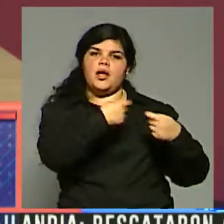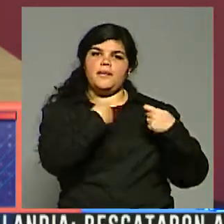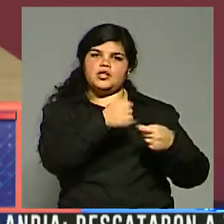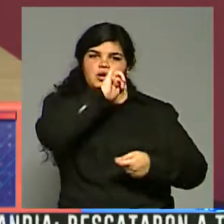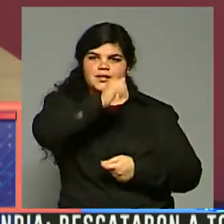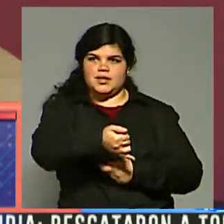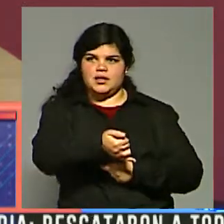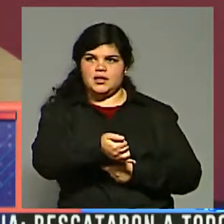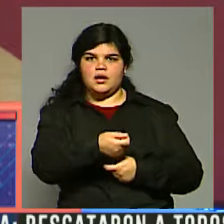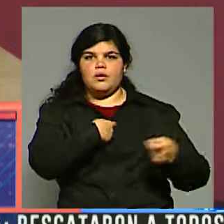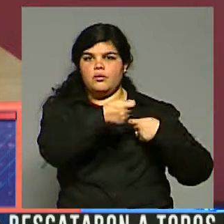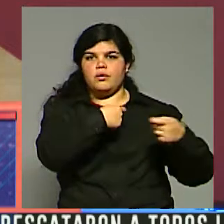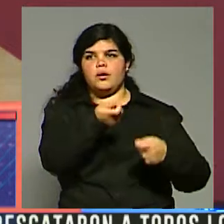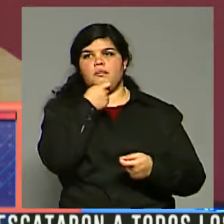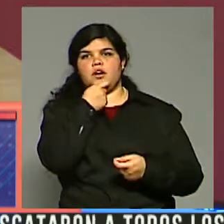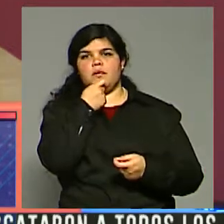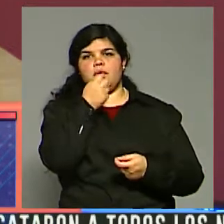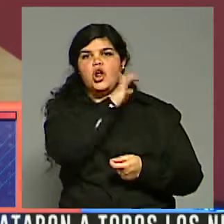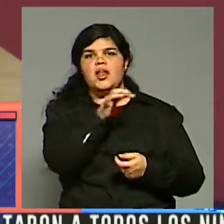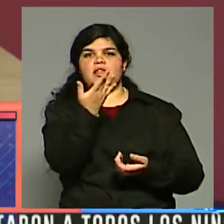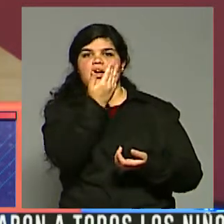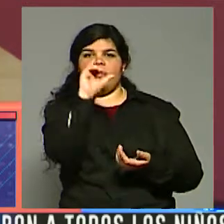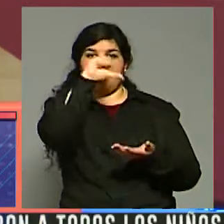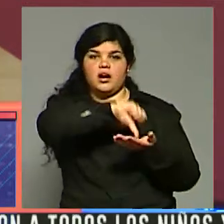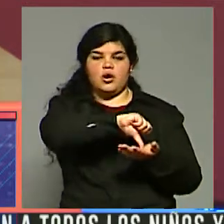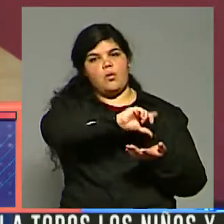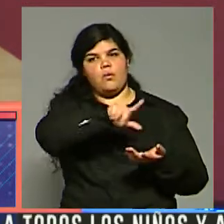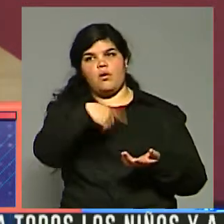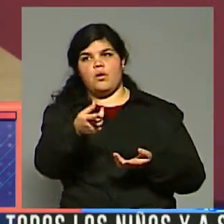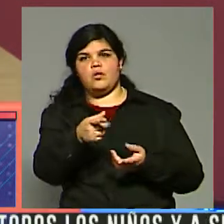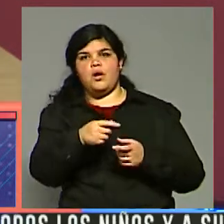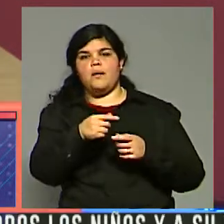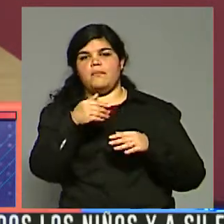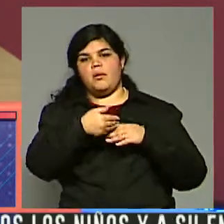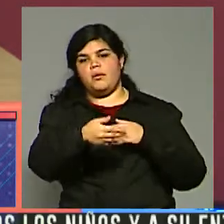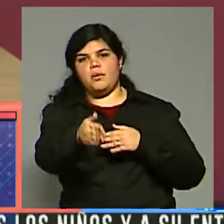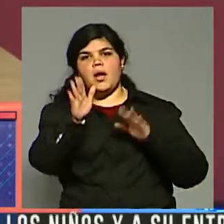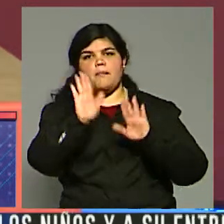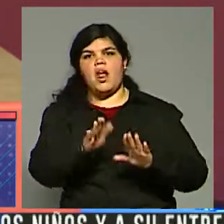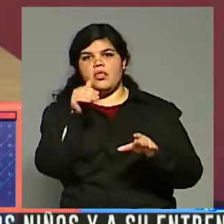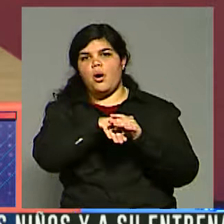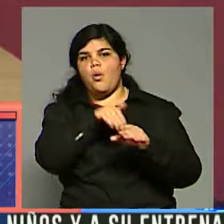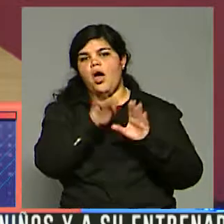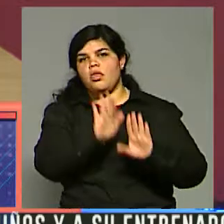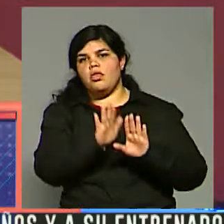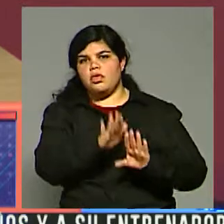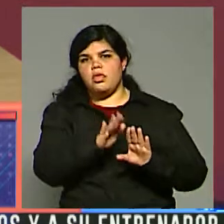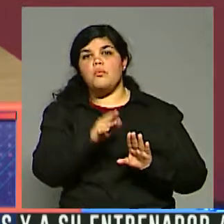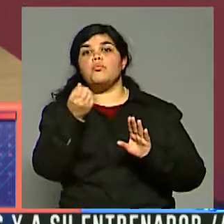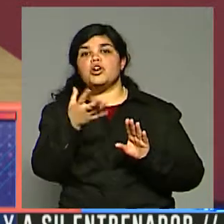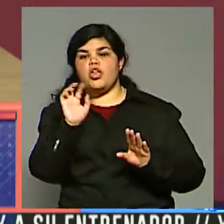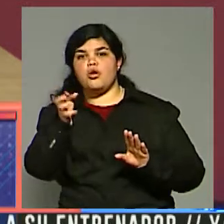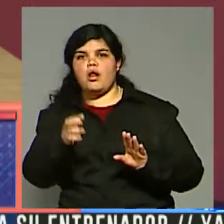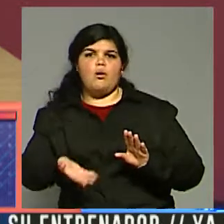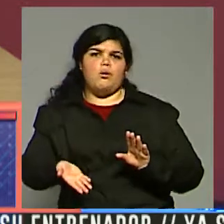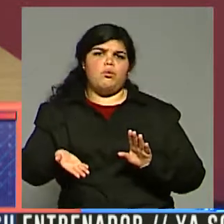de movimientos, como por ejemplo son los Lebacs, o también se habla mucho de plazos fijos, dado que el dólar seguiría subiendo en la misma velocidad